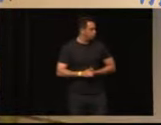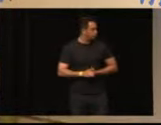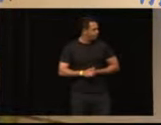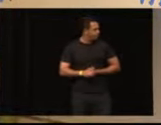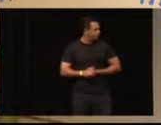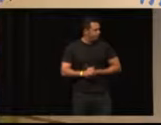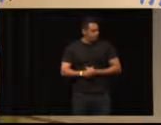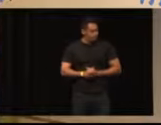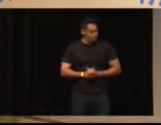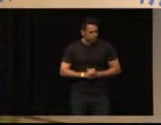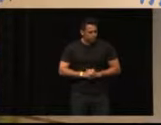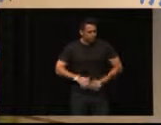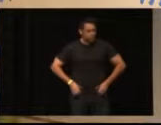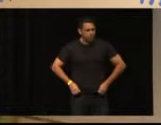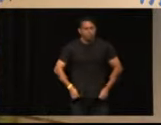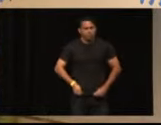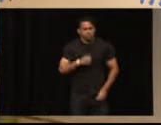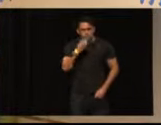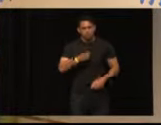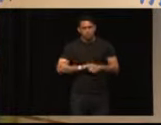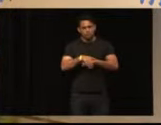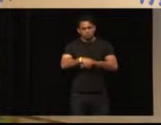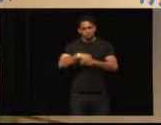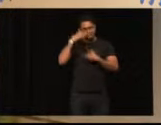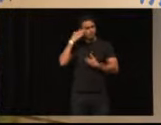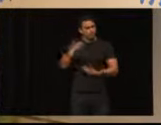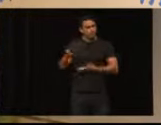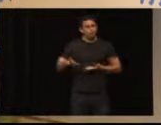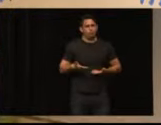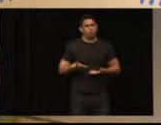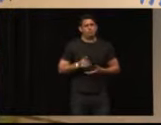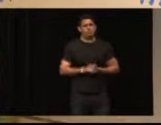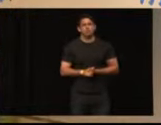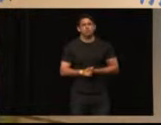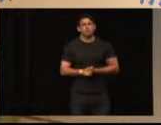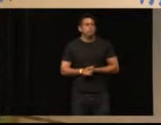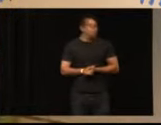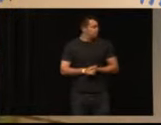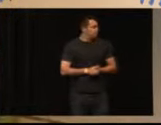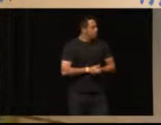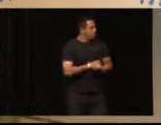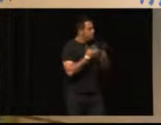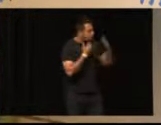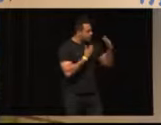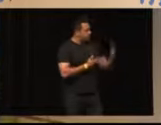los mismos. Buenas noches, muchas gracias por la invitación.